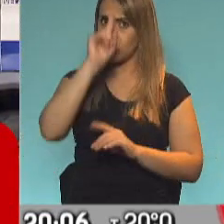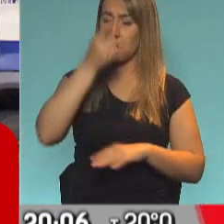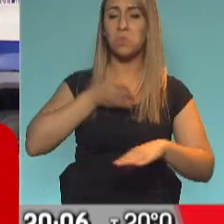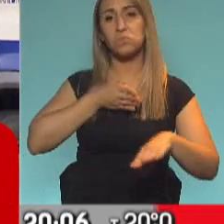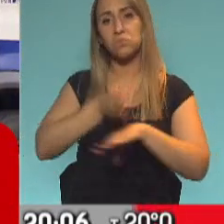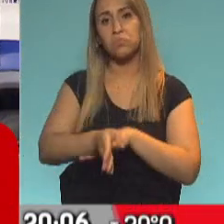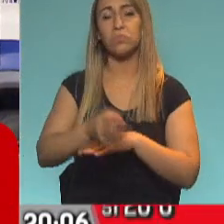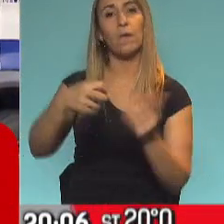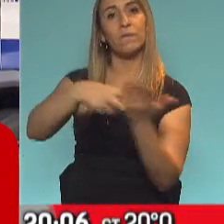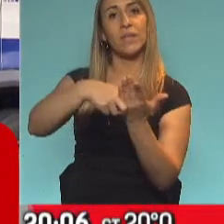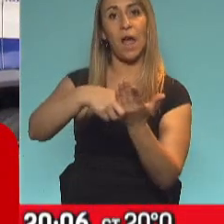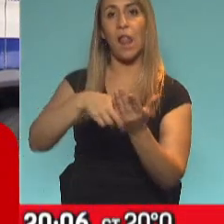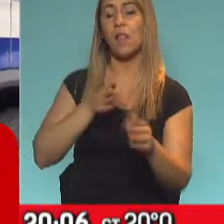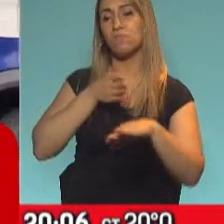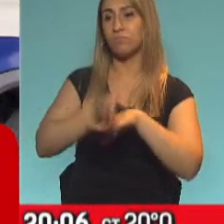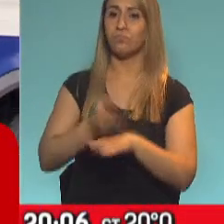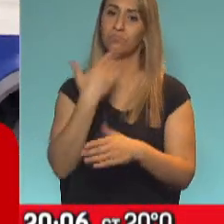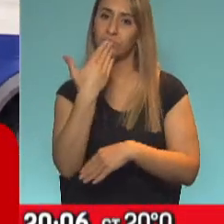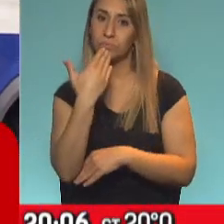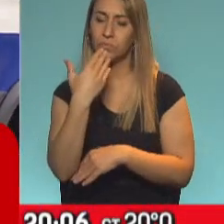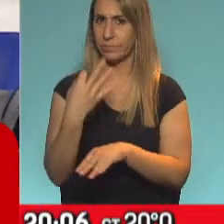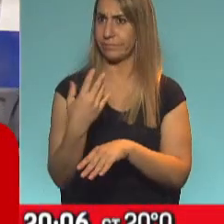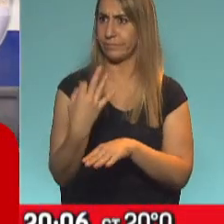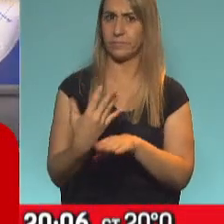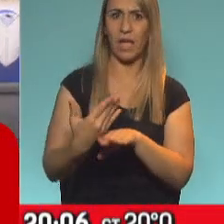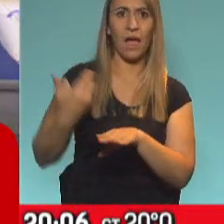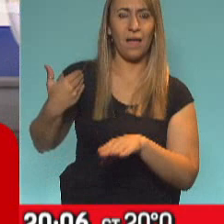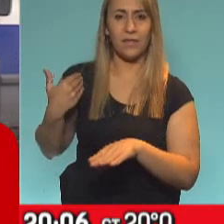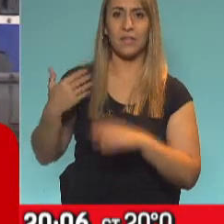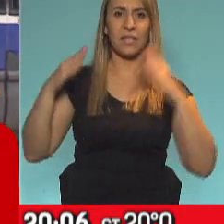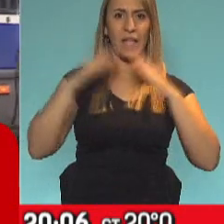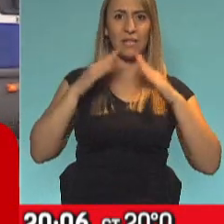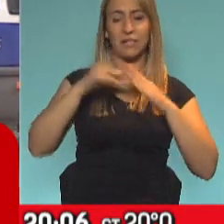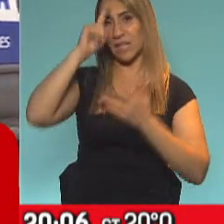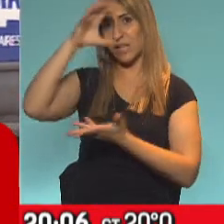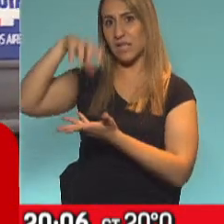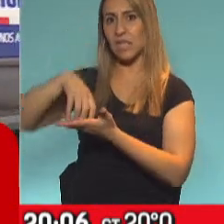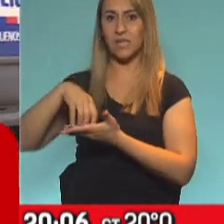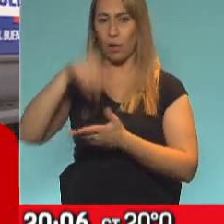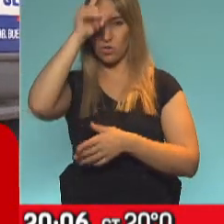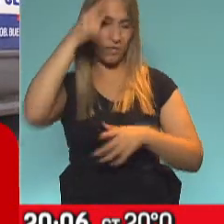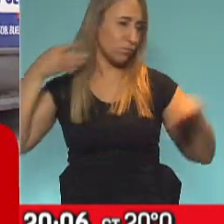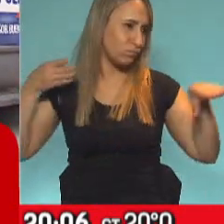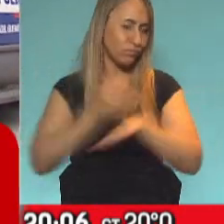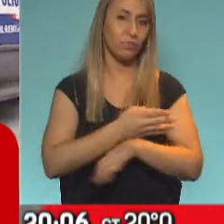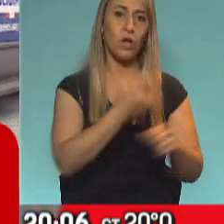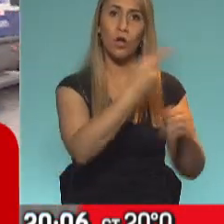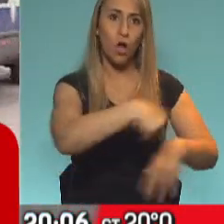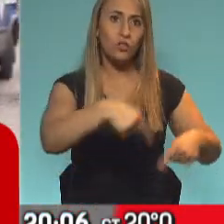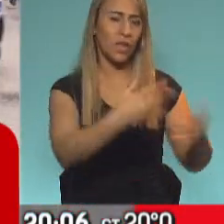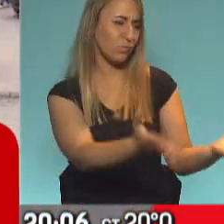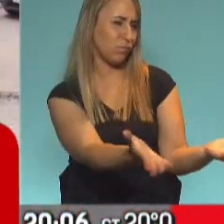después del allanamiento sufrido en su casa y en la clínica. Quiso declarar, pero no pudo